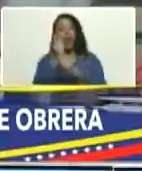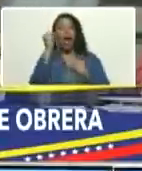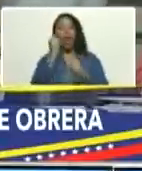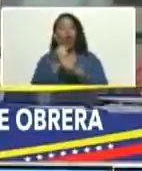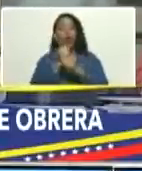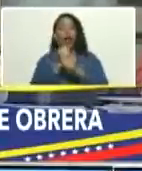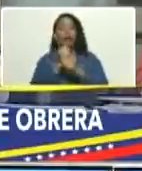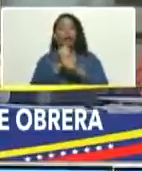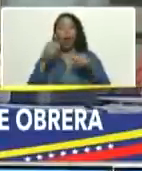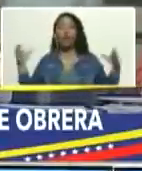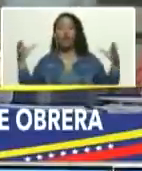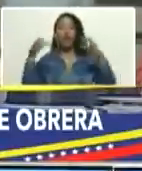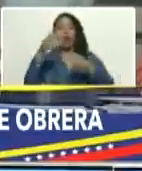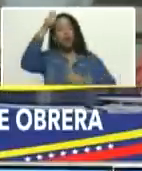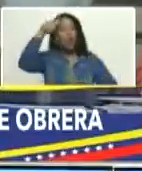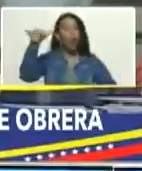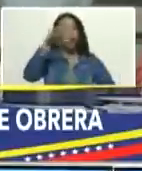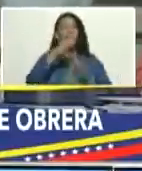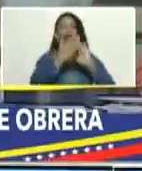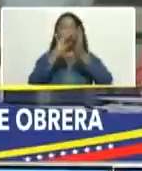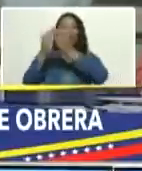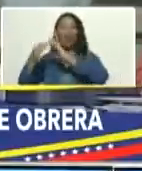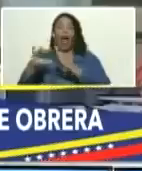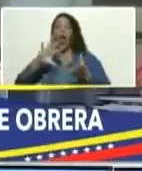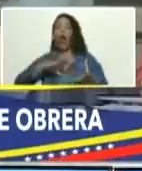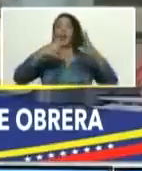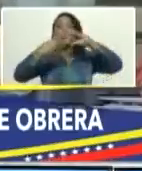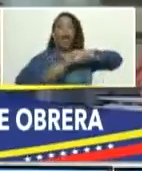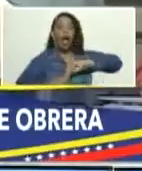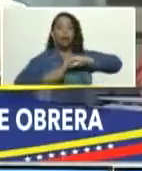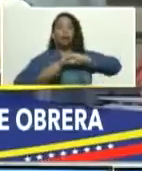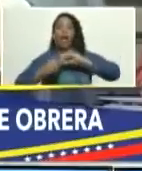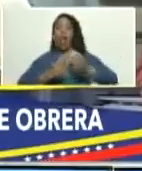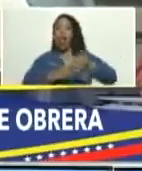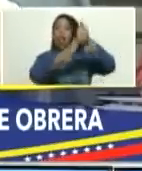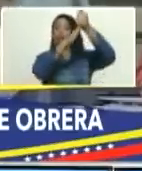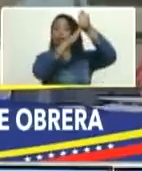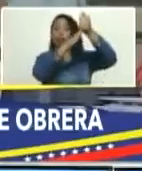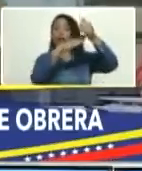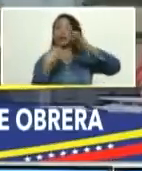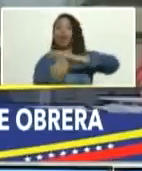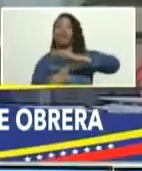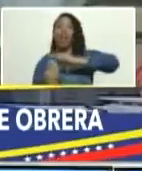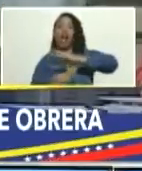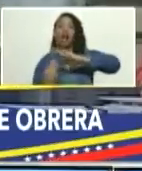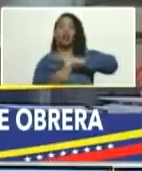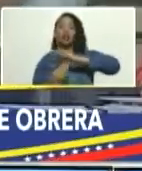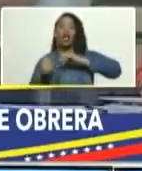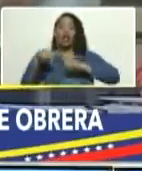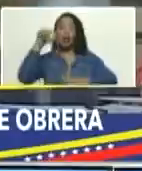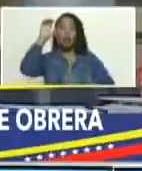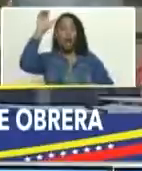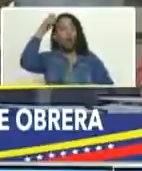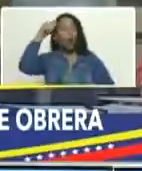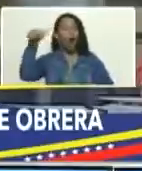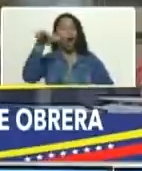pueblo comunero, de los CLAP, del liderazgo de base del país, del